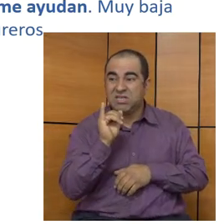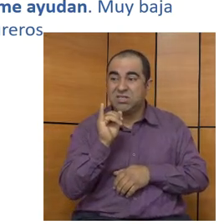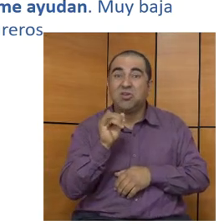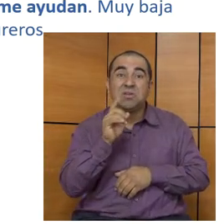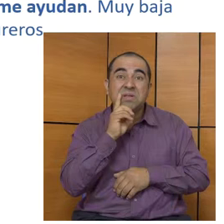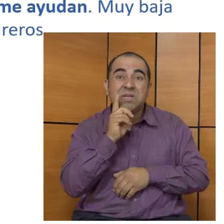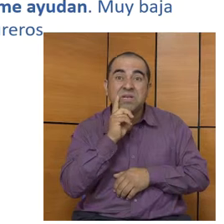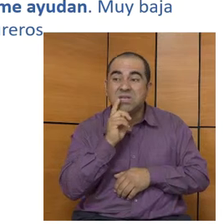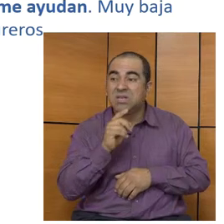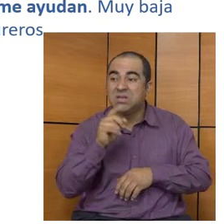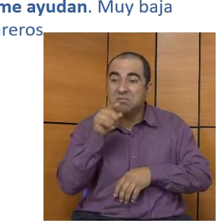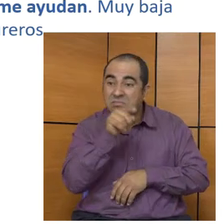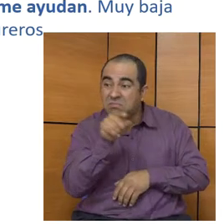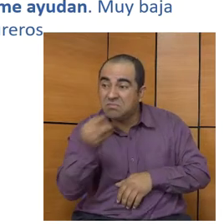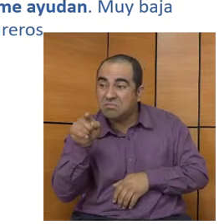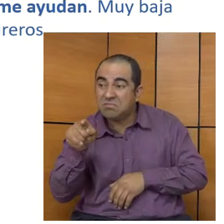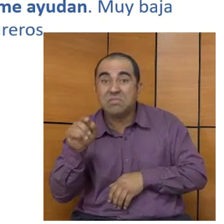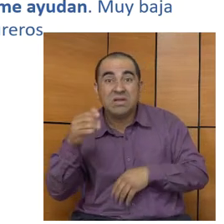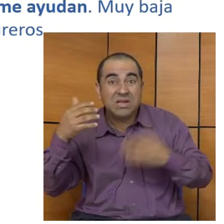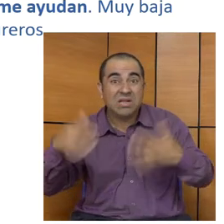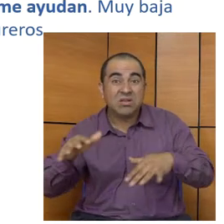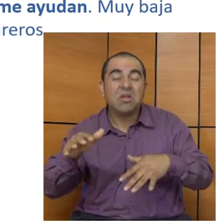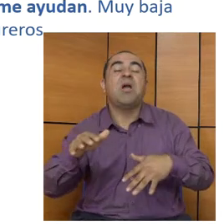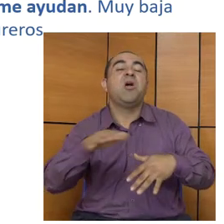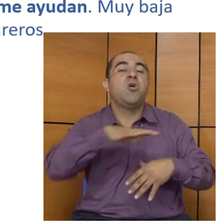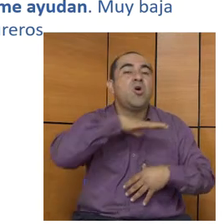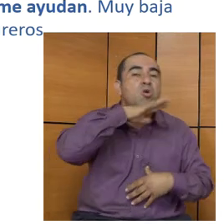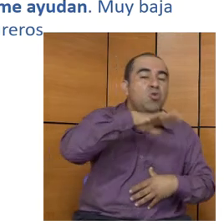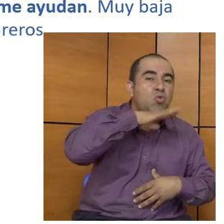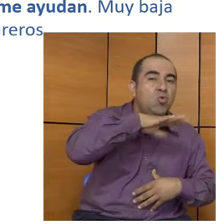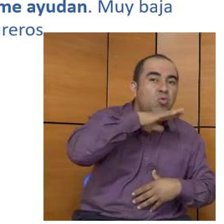usarlo. Aquí la clave está en esos medios.